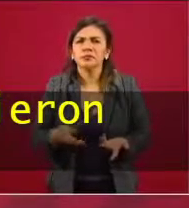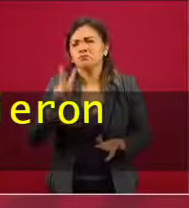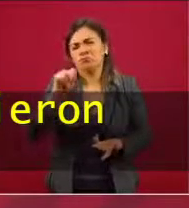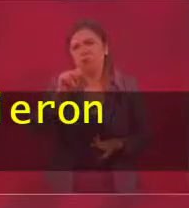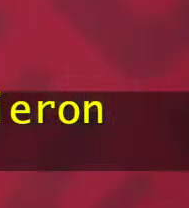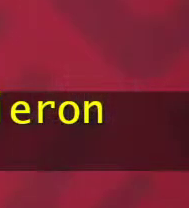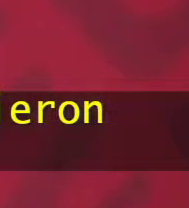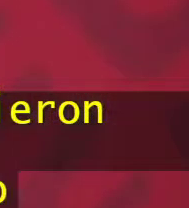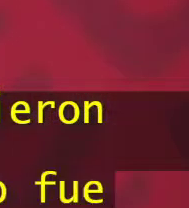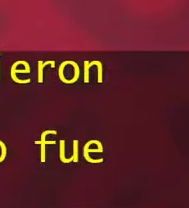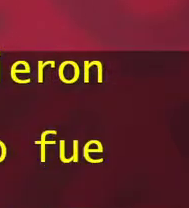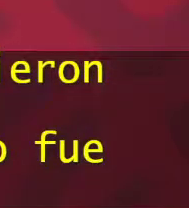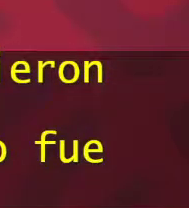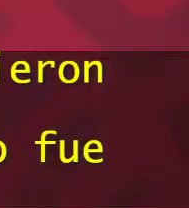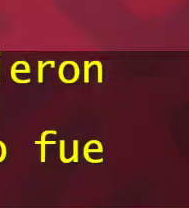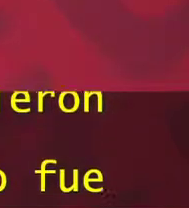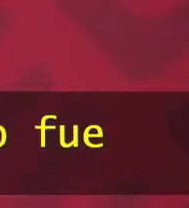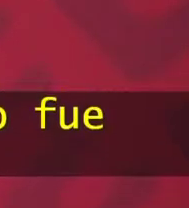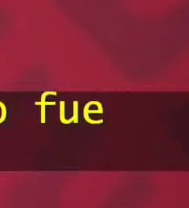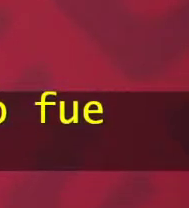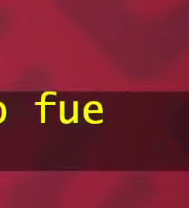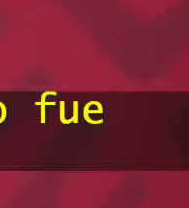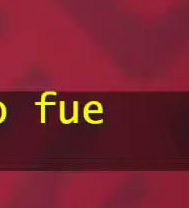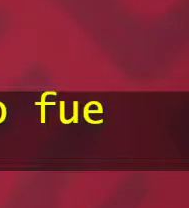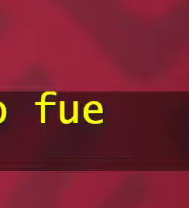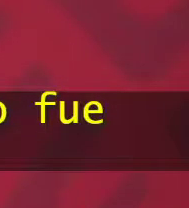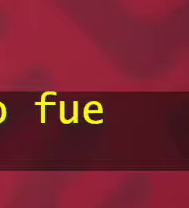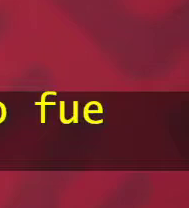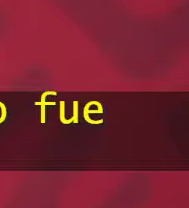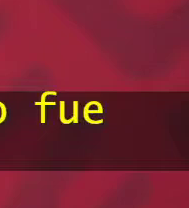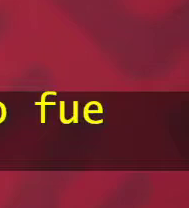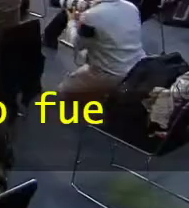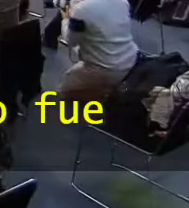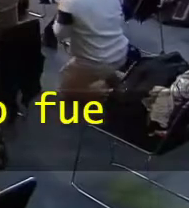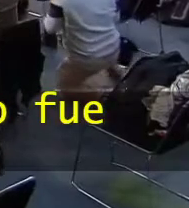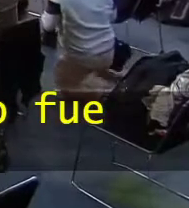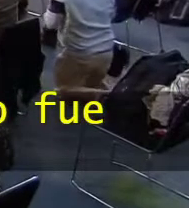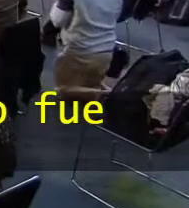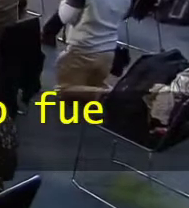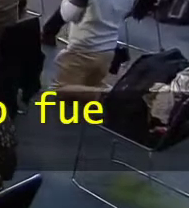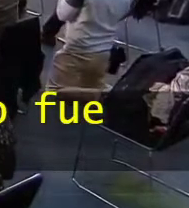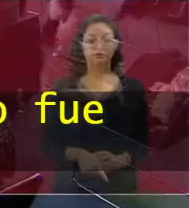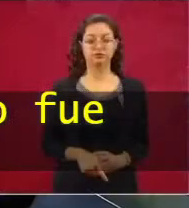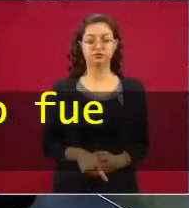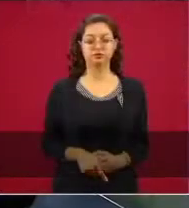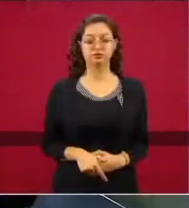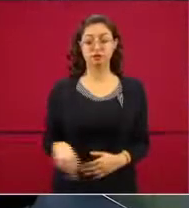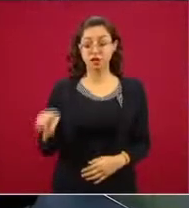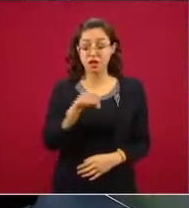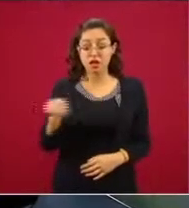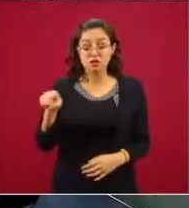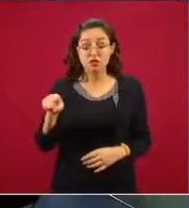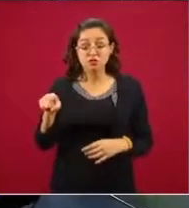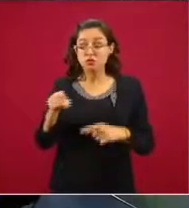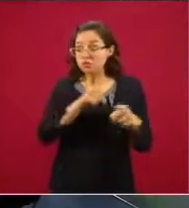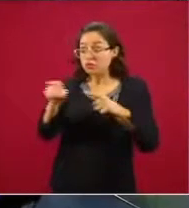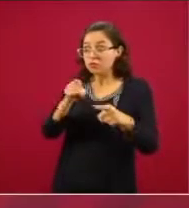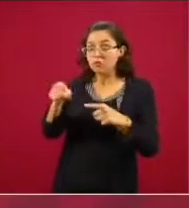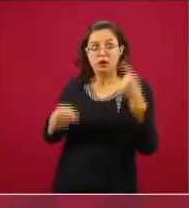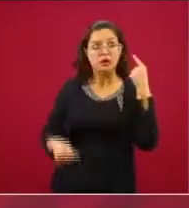ofrezco disculpa. Pero no fue eso. No. Hablé de, todo el tiempo